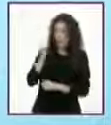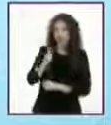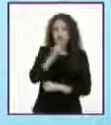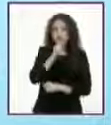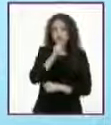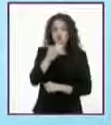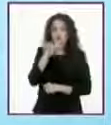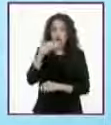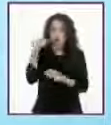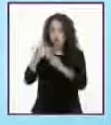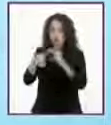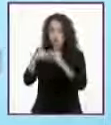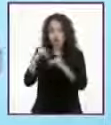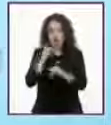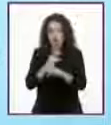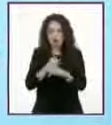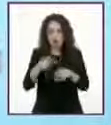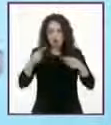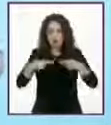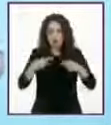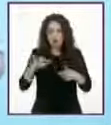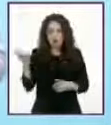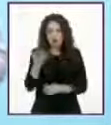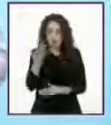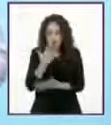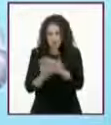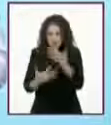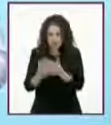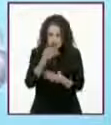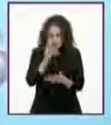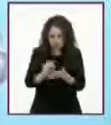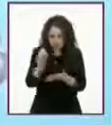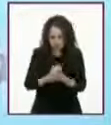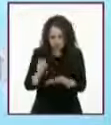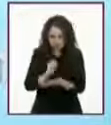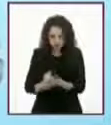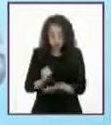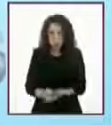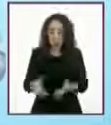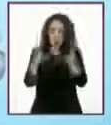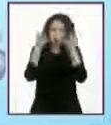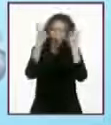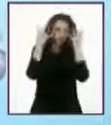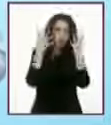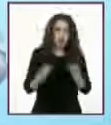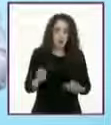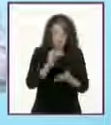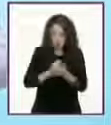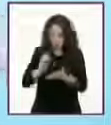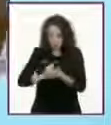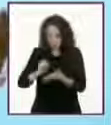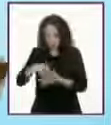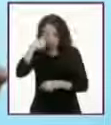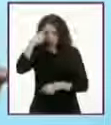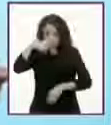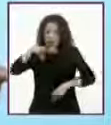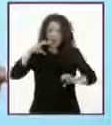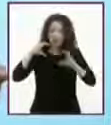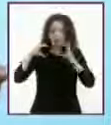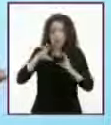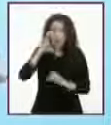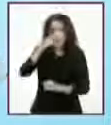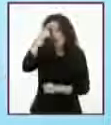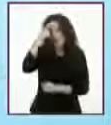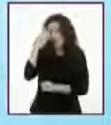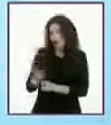cartas escritas a mano. Escribían un sinfín de documentos, ya sea para comunicarse, para hacer una